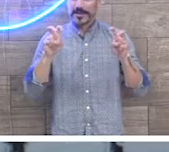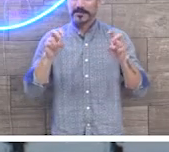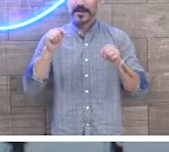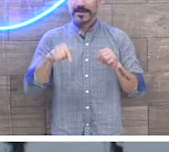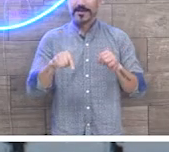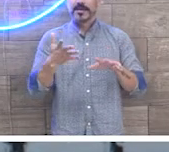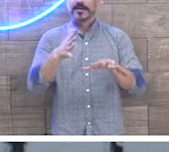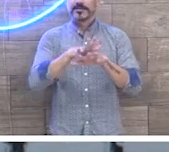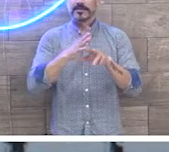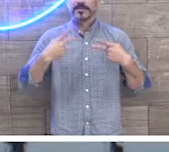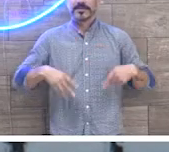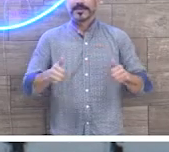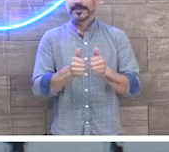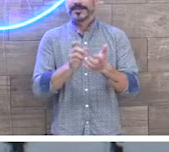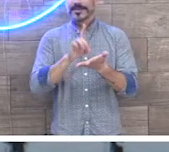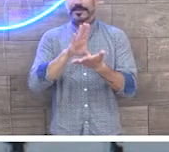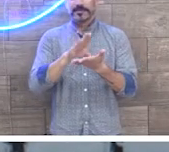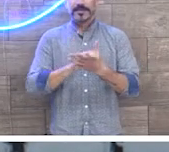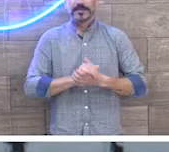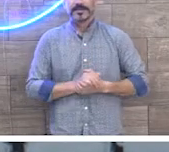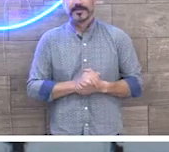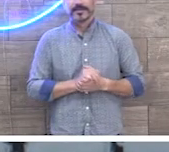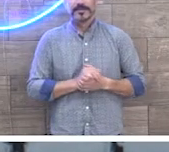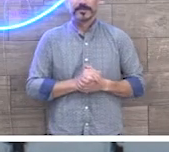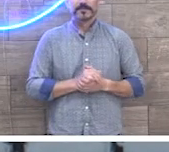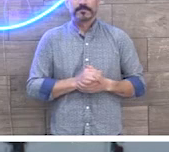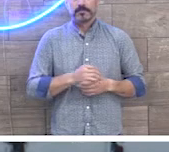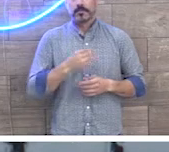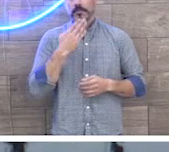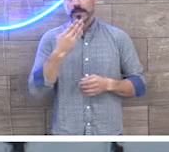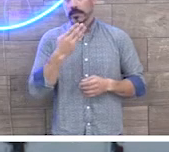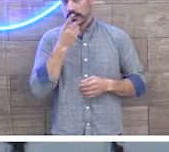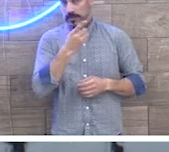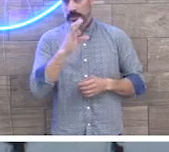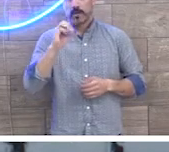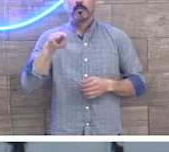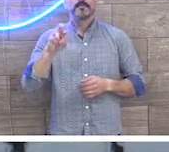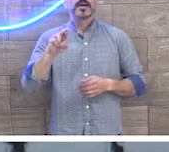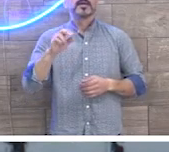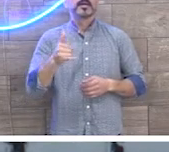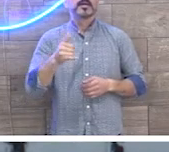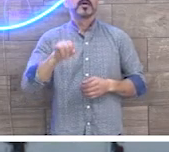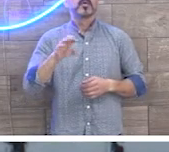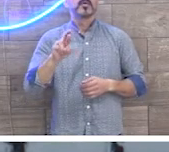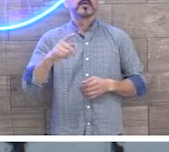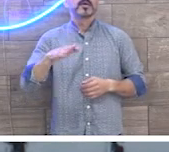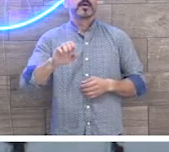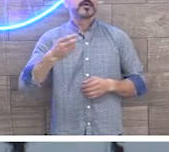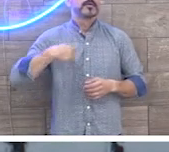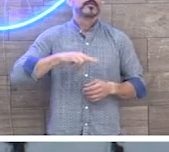de inclusión a las personas con discapacidad. Y como pues bien menciona Jorge y Omar, pues